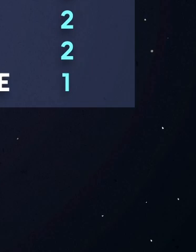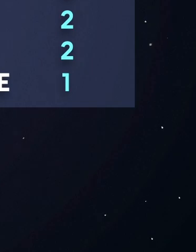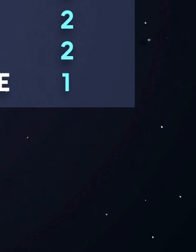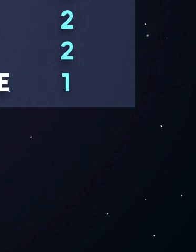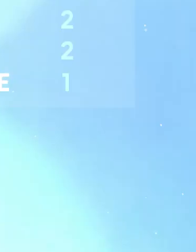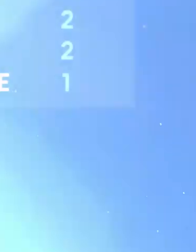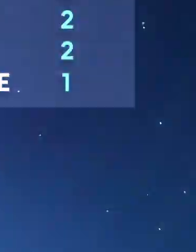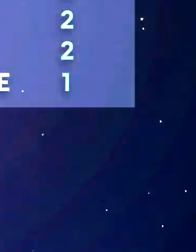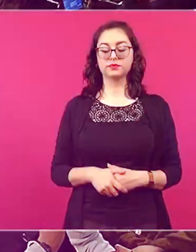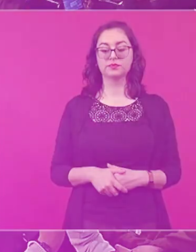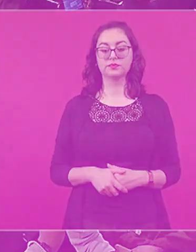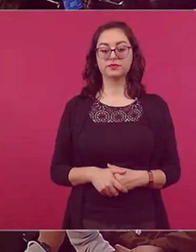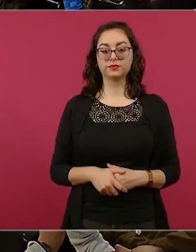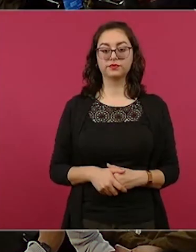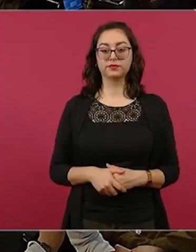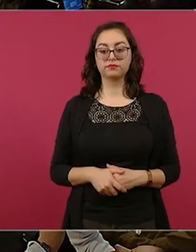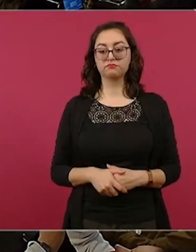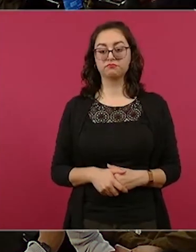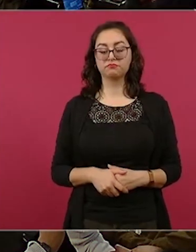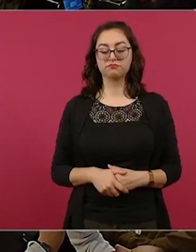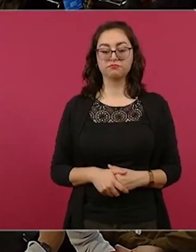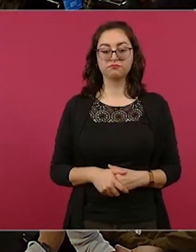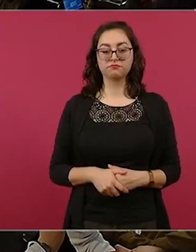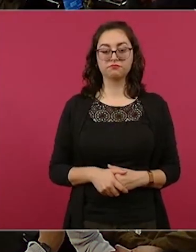de la población. Y esto es